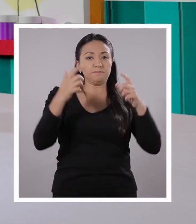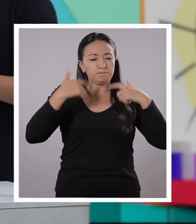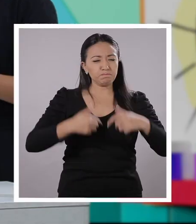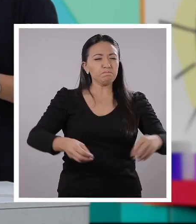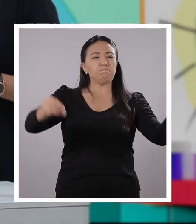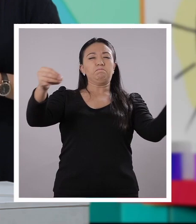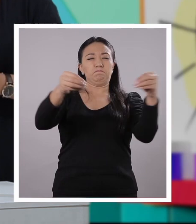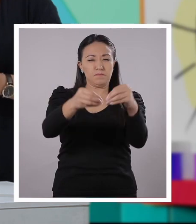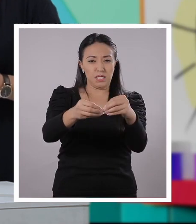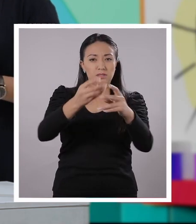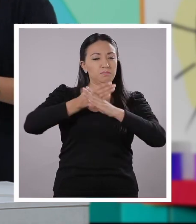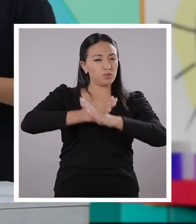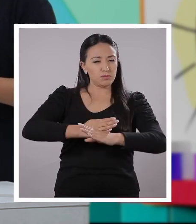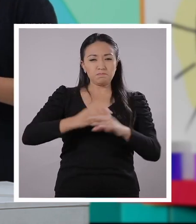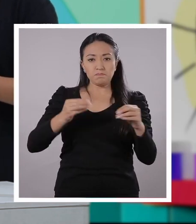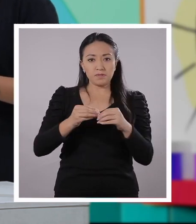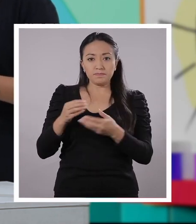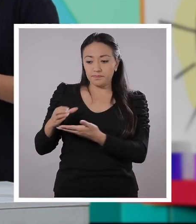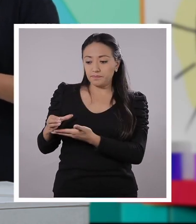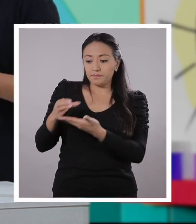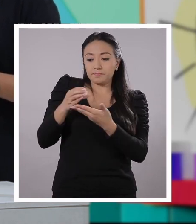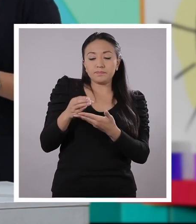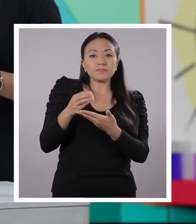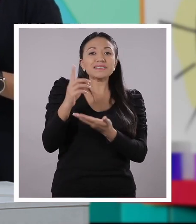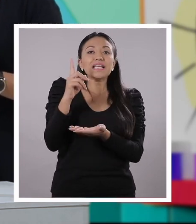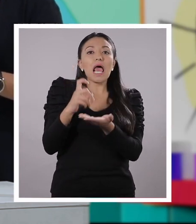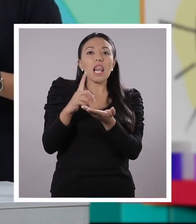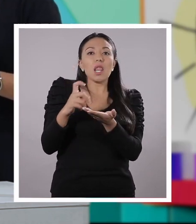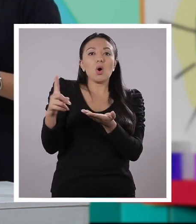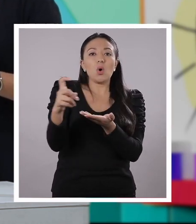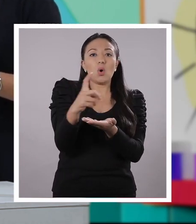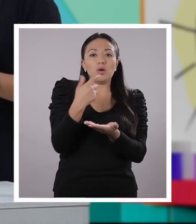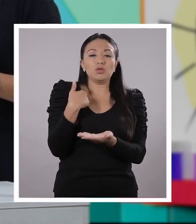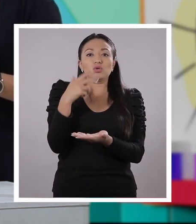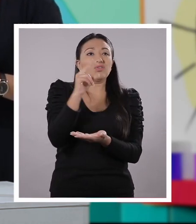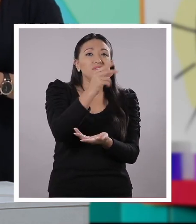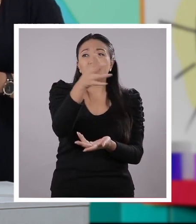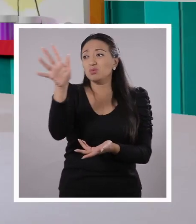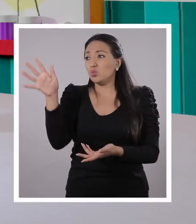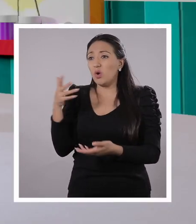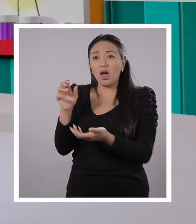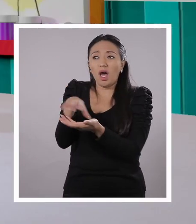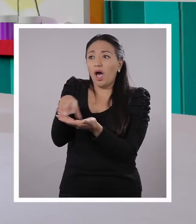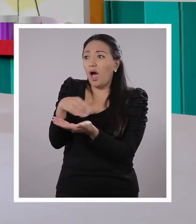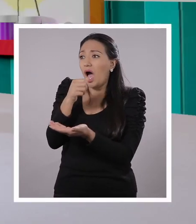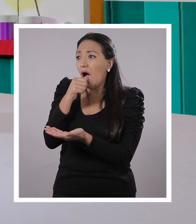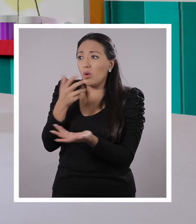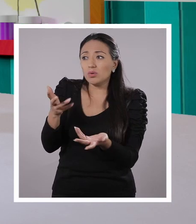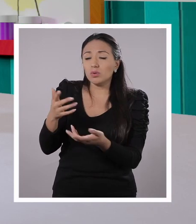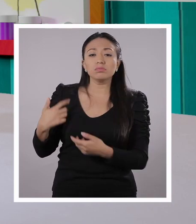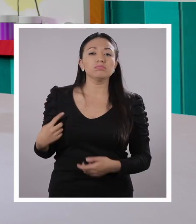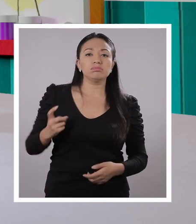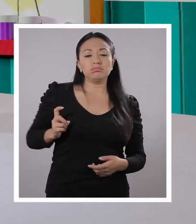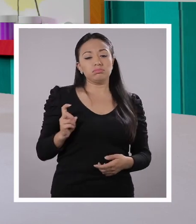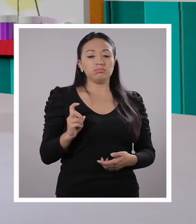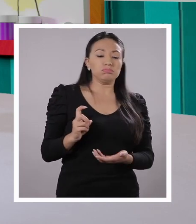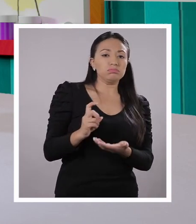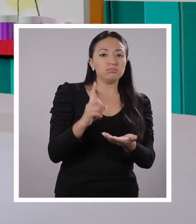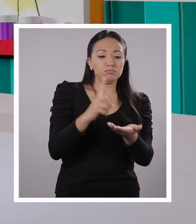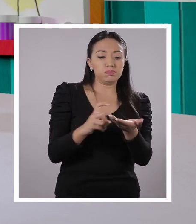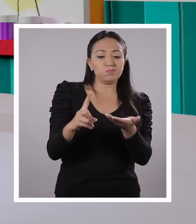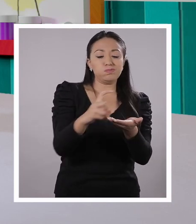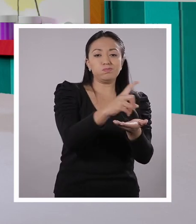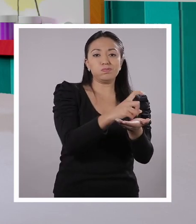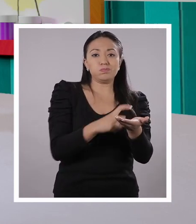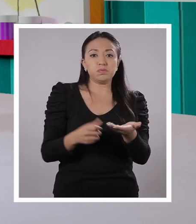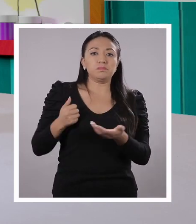Para tener mayor cuidado, voy a llevar mi botellita de gel para cuando la necesite y no pueda lavarme las manos con agua y jabón. También puedes llevar una